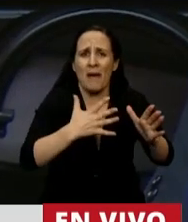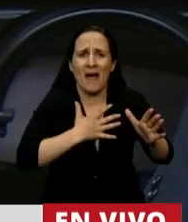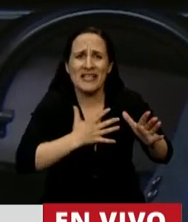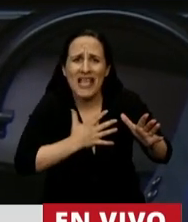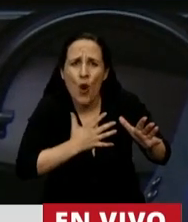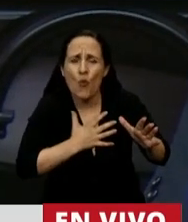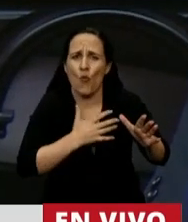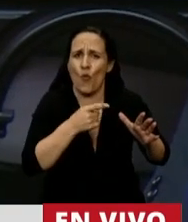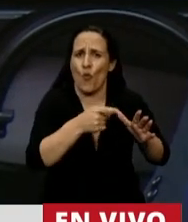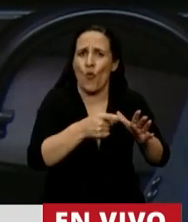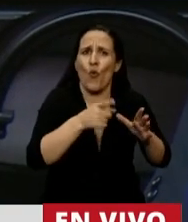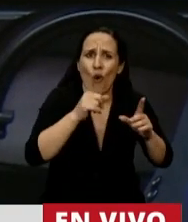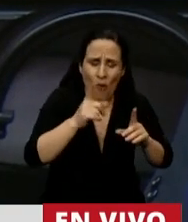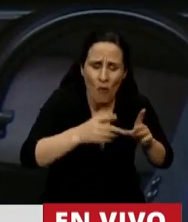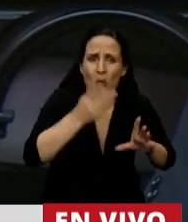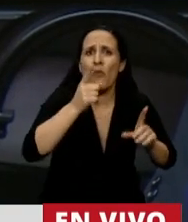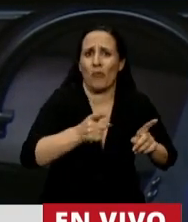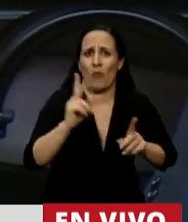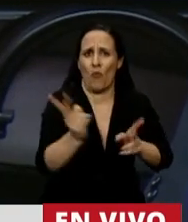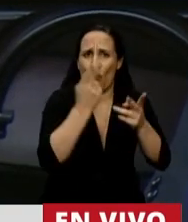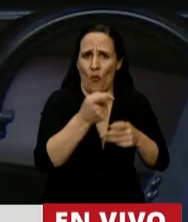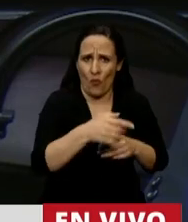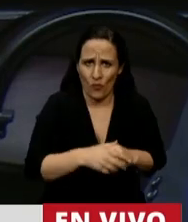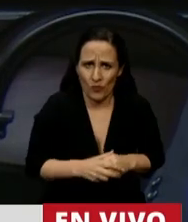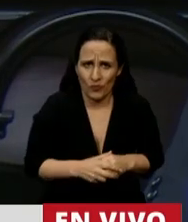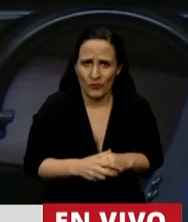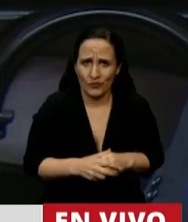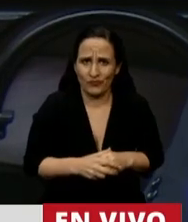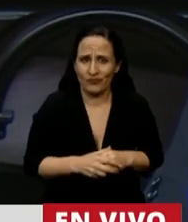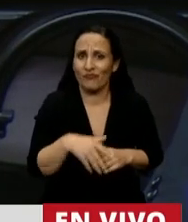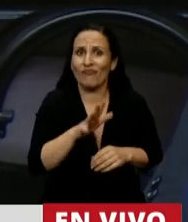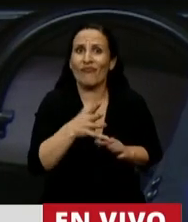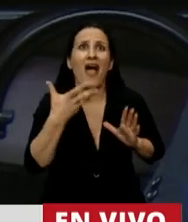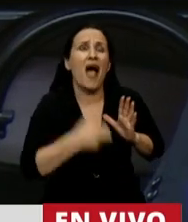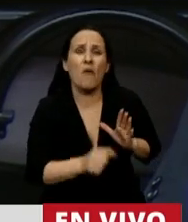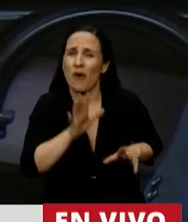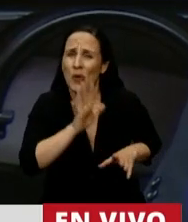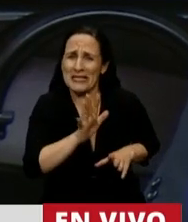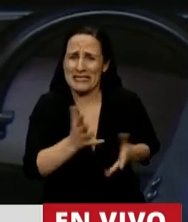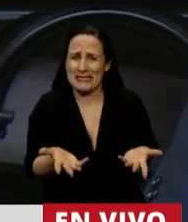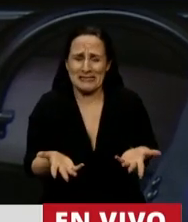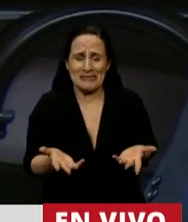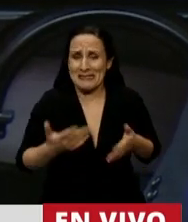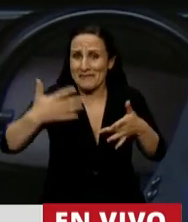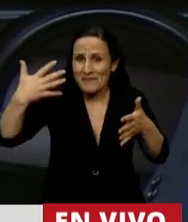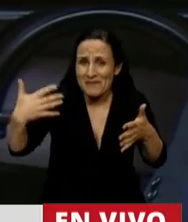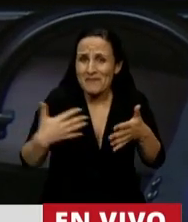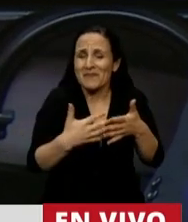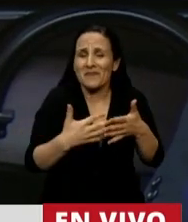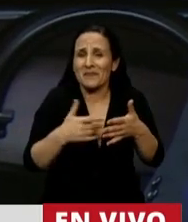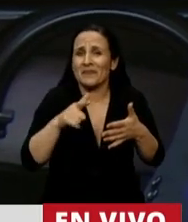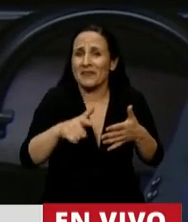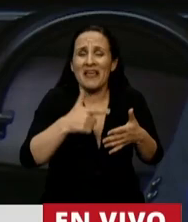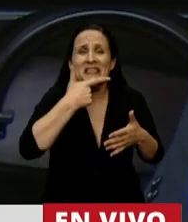los casos perdiendo también la vida. El aborto inseguro en la Argentina significó el